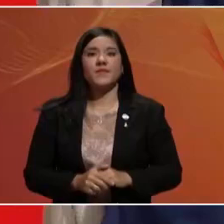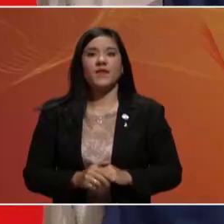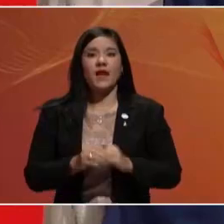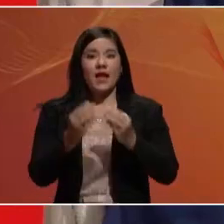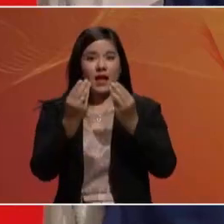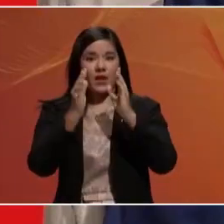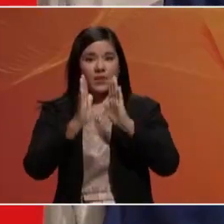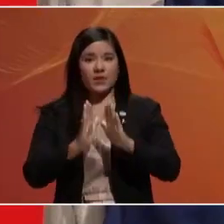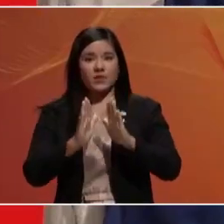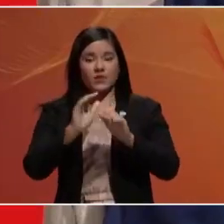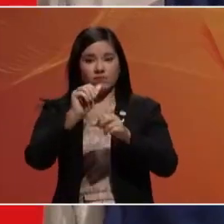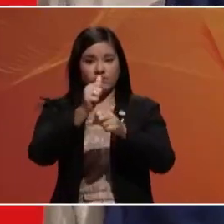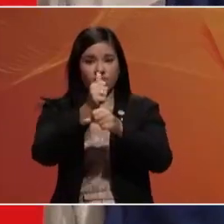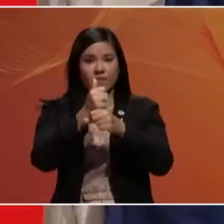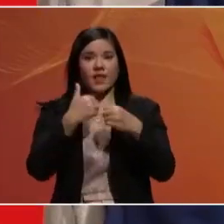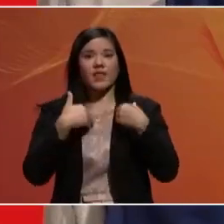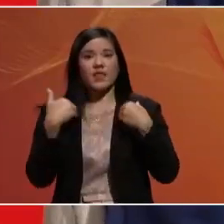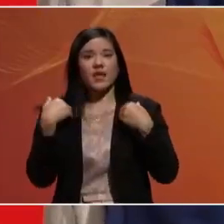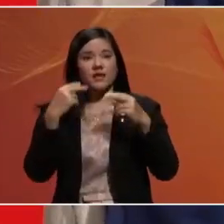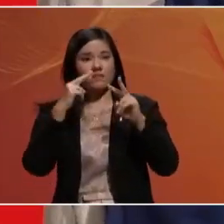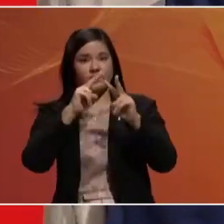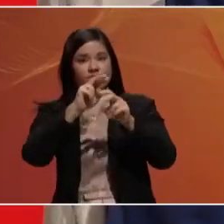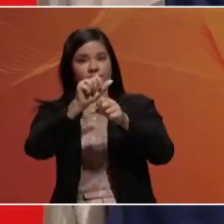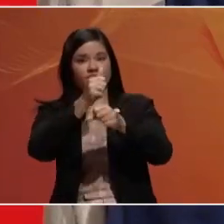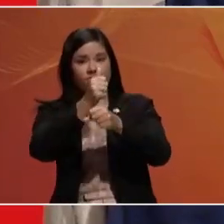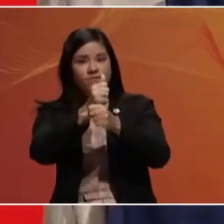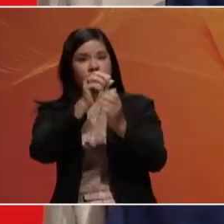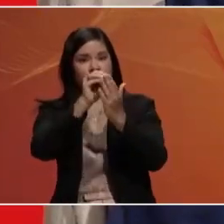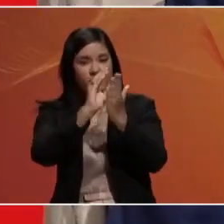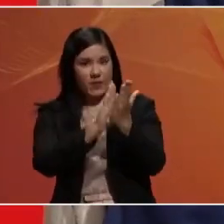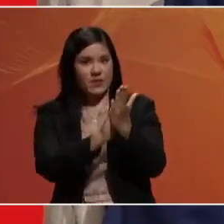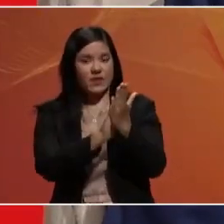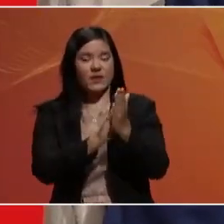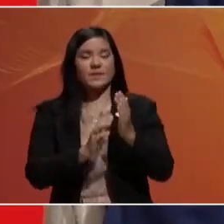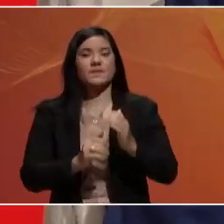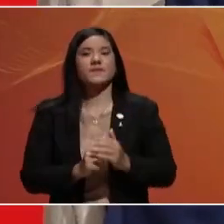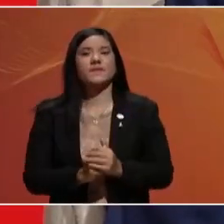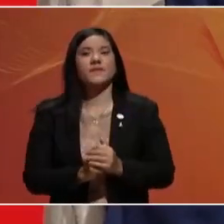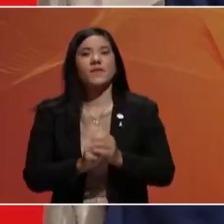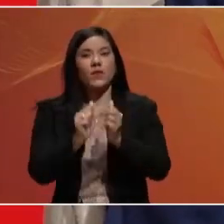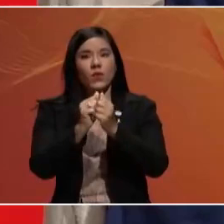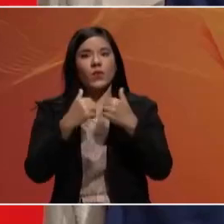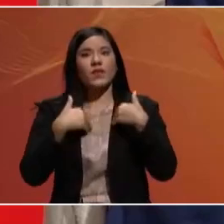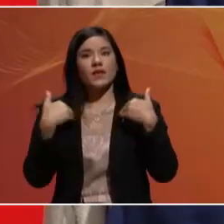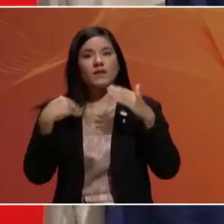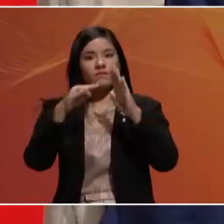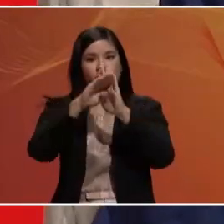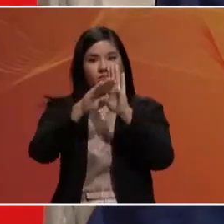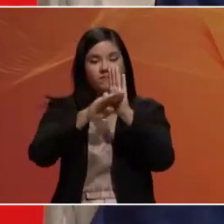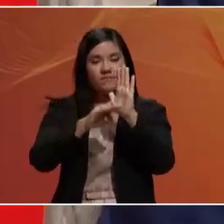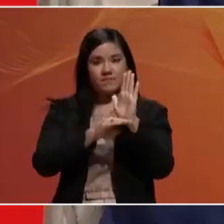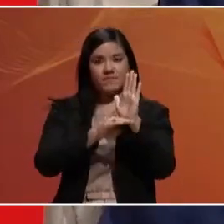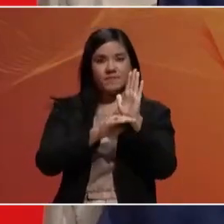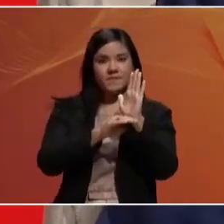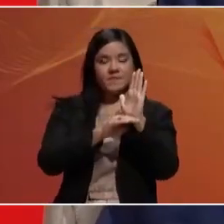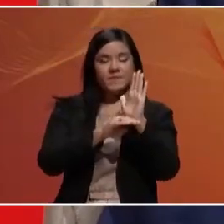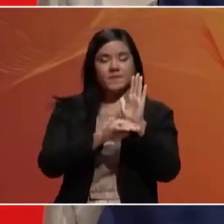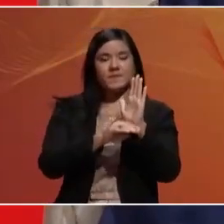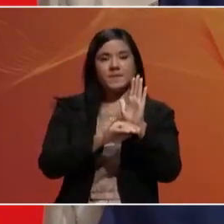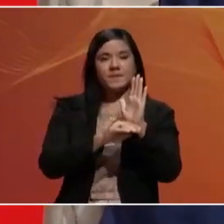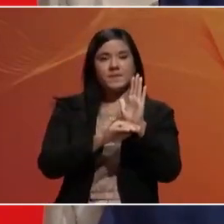administración pública tiene una metodología de evaluación establecida que contiene dos componentes,